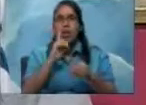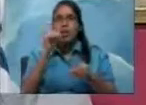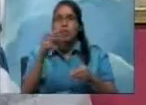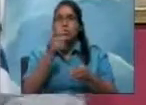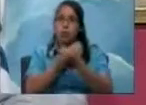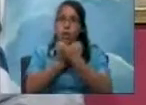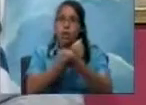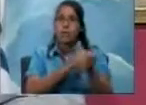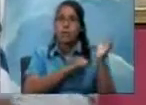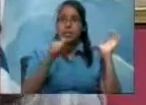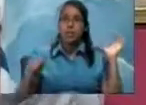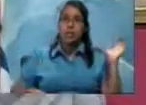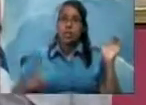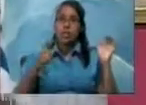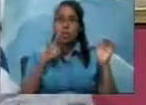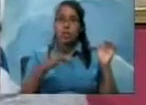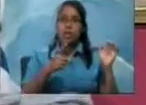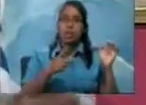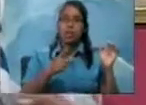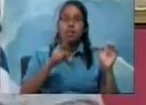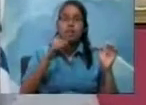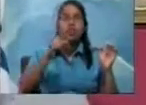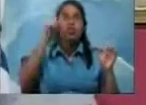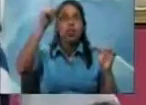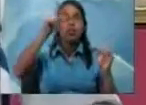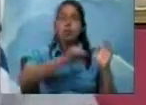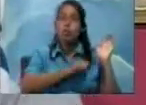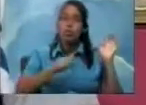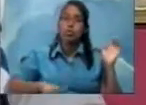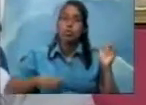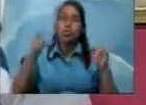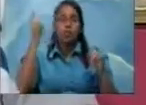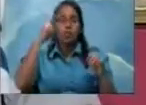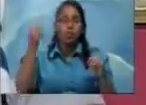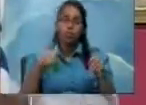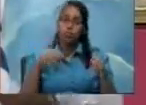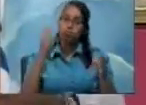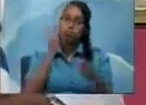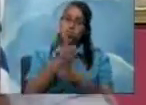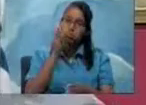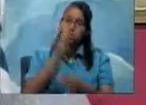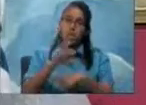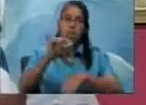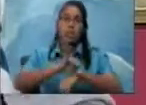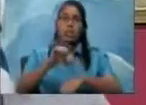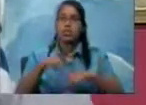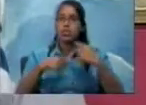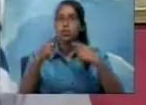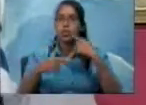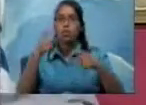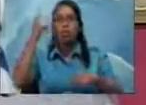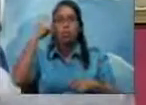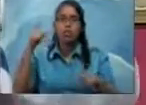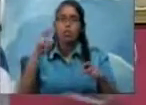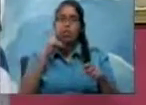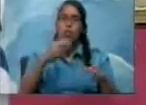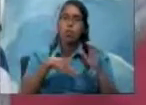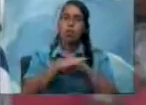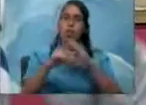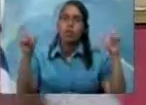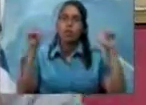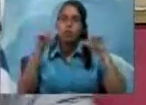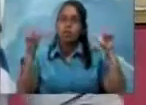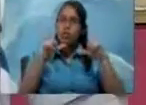señor y mucha gente dice Señor tú sabes yo me congrego todos los días yo voy a la iglesia Yo veo los matutinos Pero qué haces